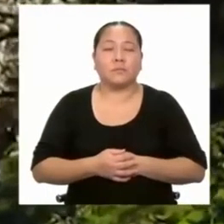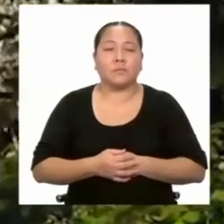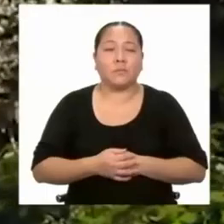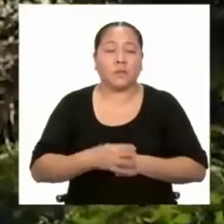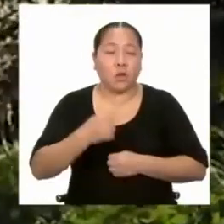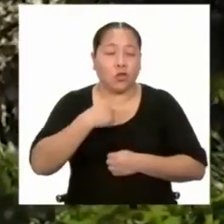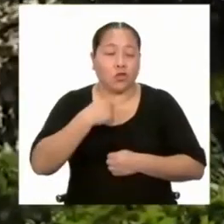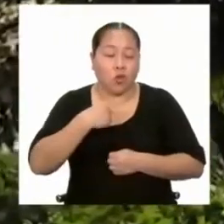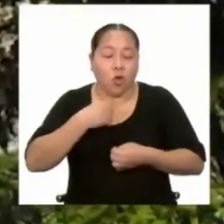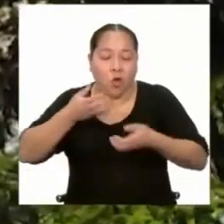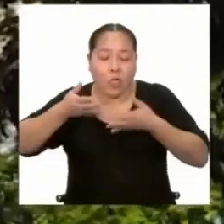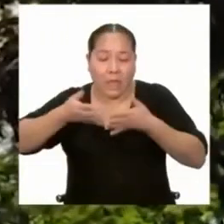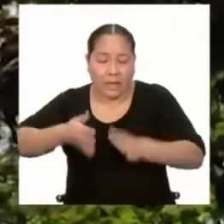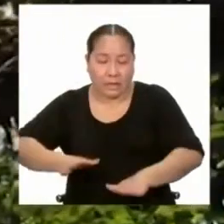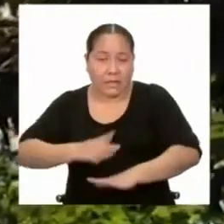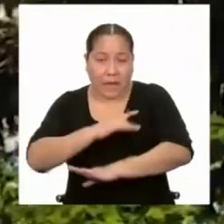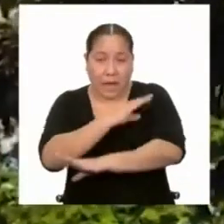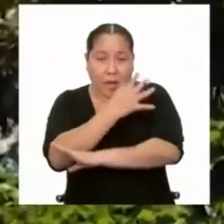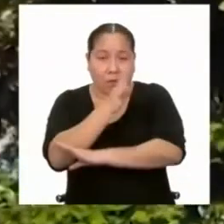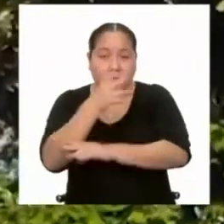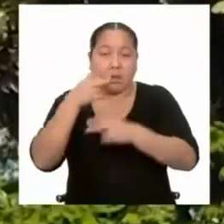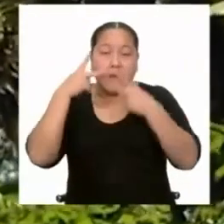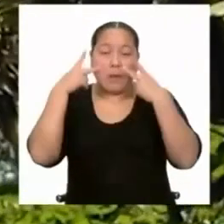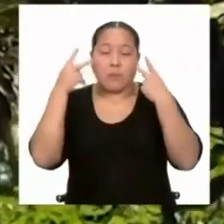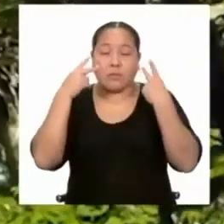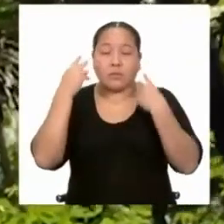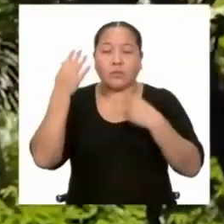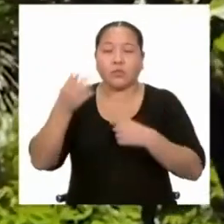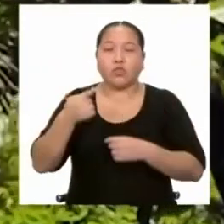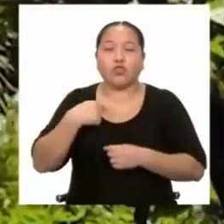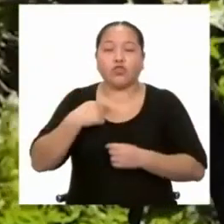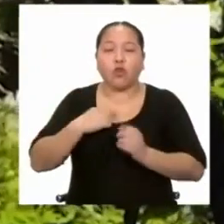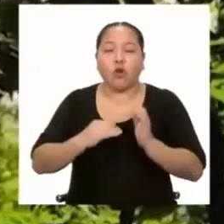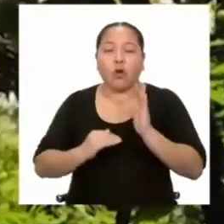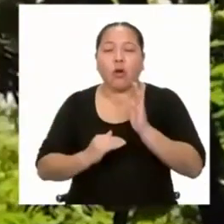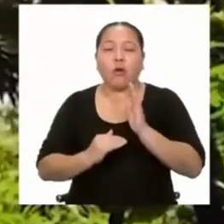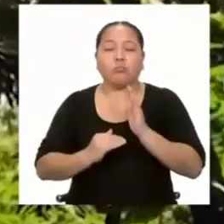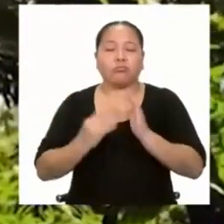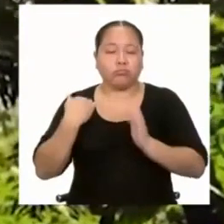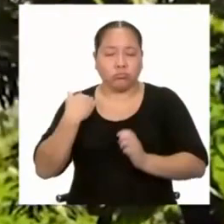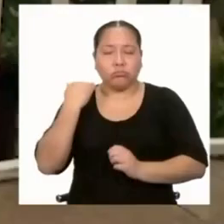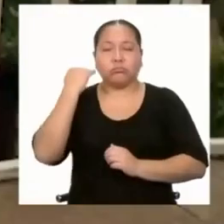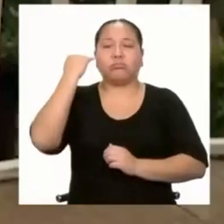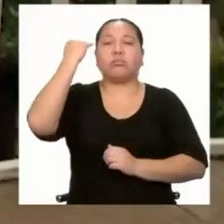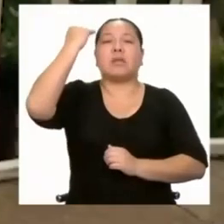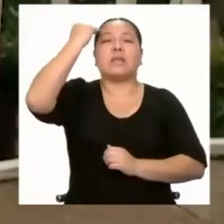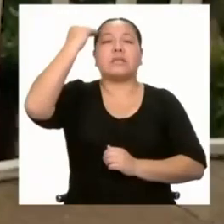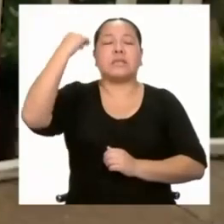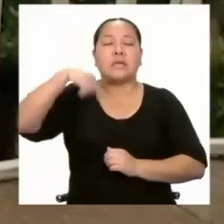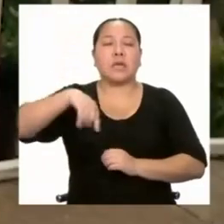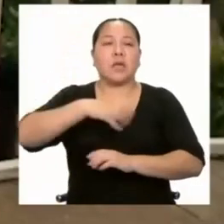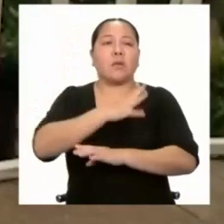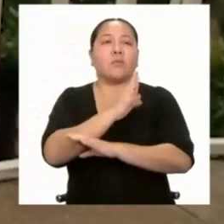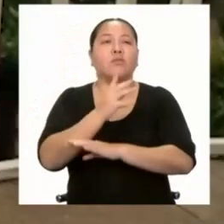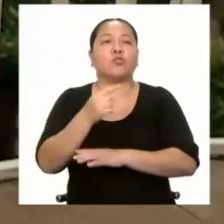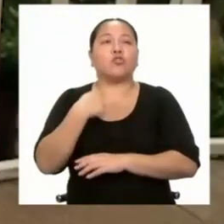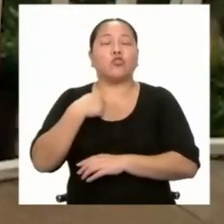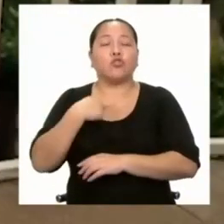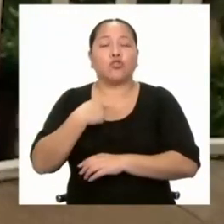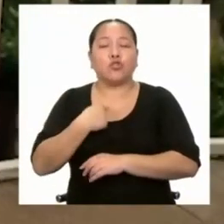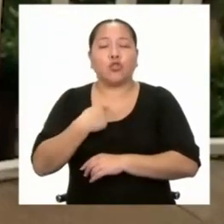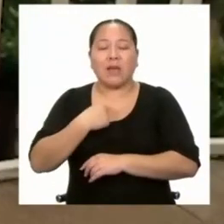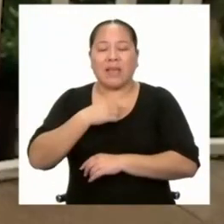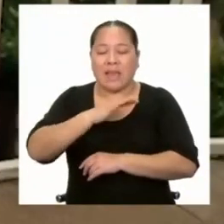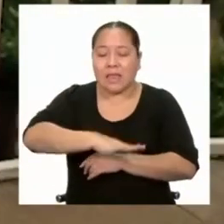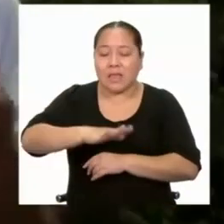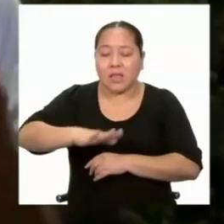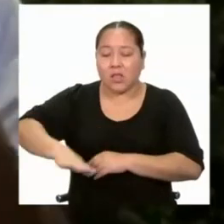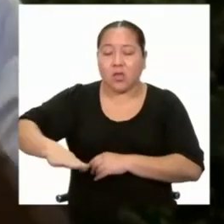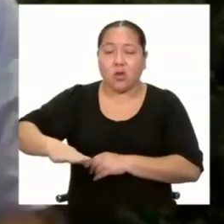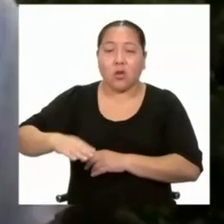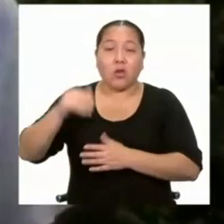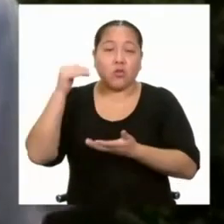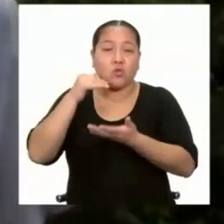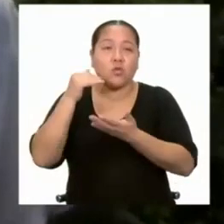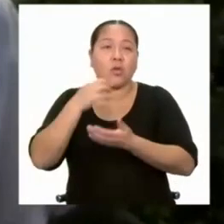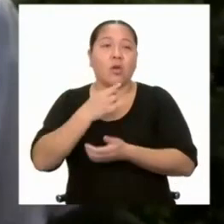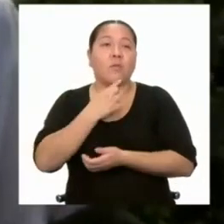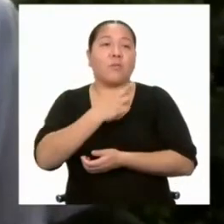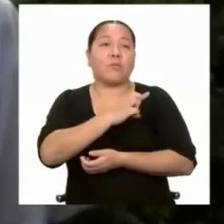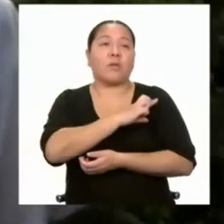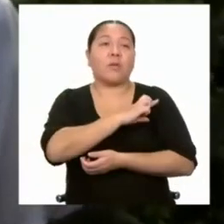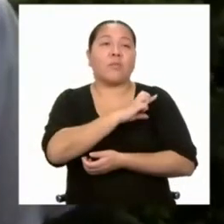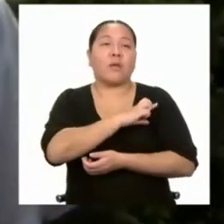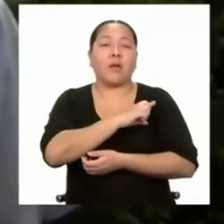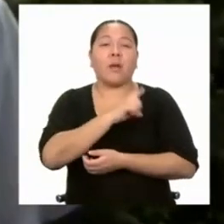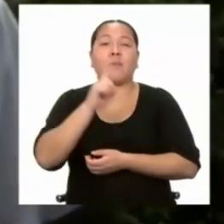Yo he nacido en la Amazonía. He crecido en la Amazonía. Cuando yo era niño de primaria, me pasaron la